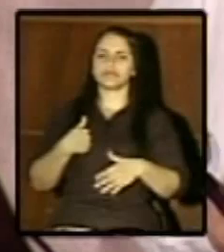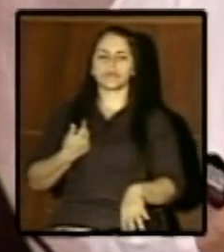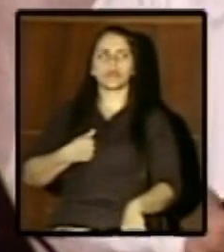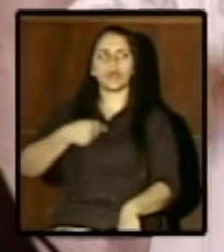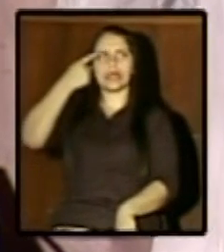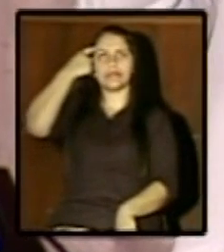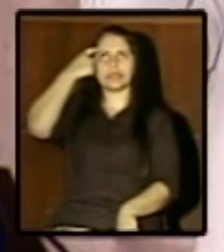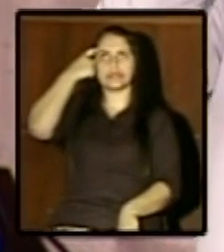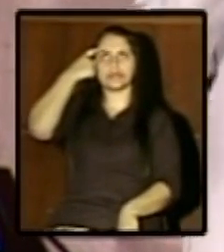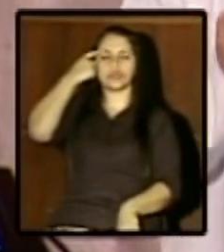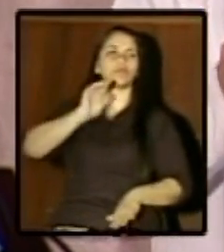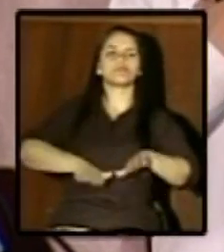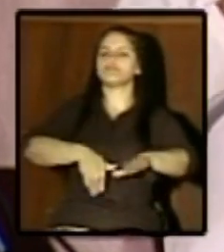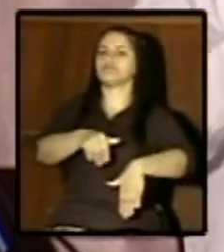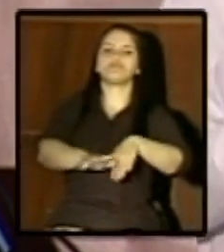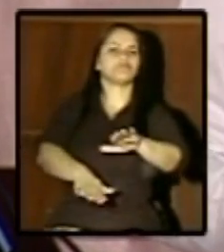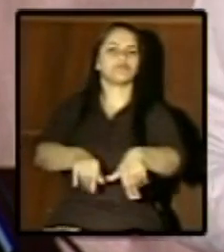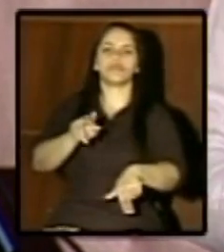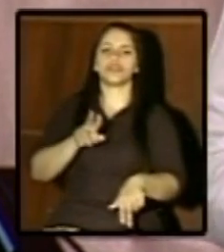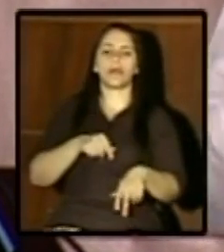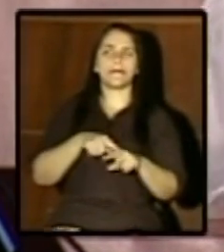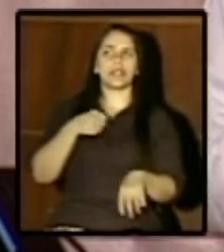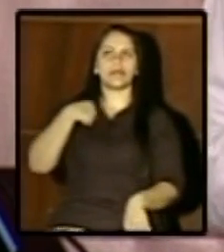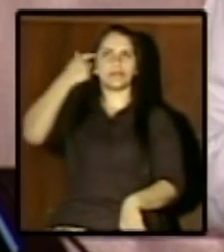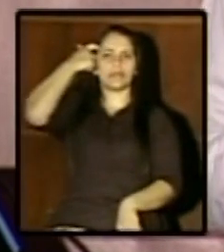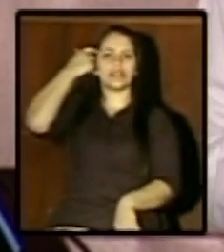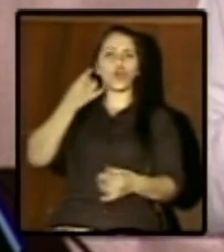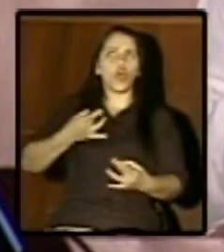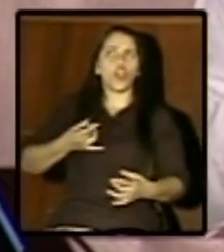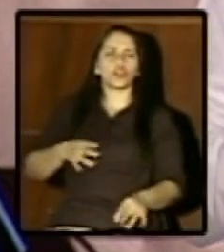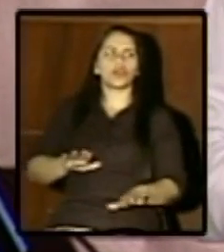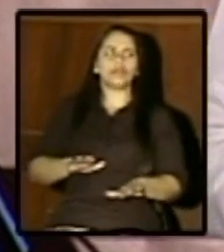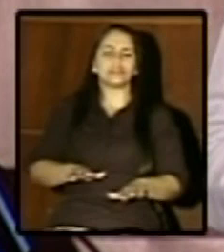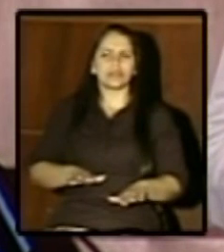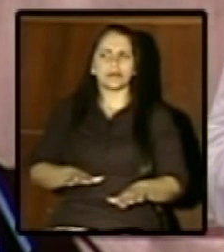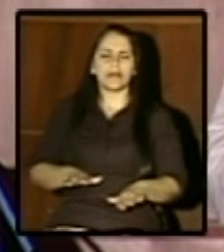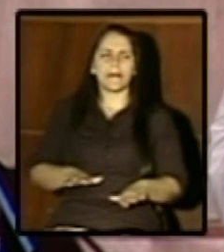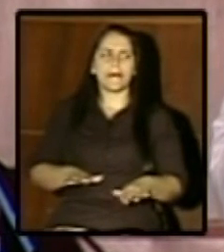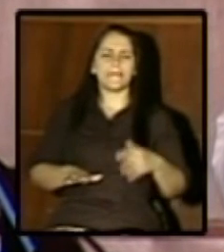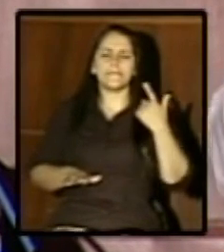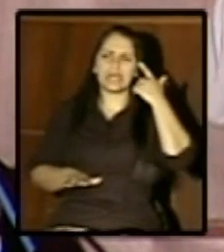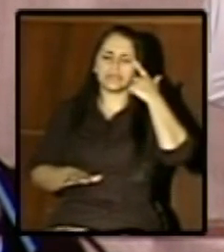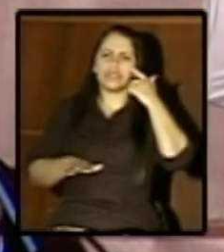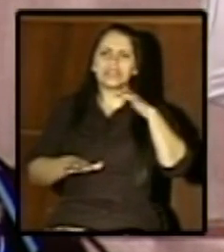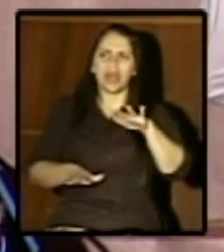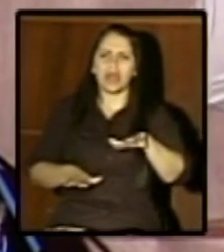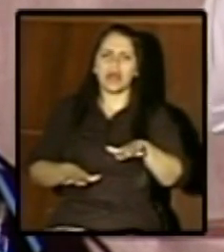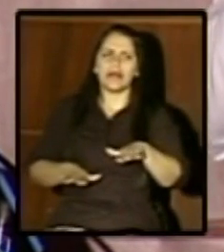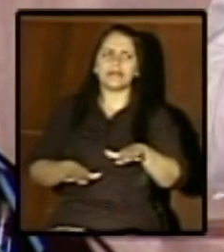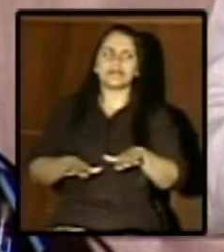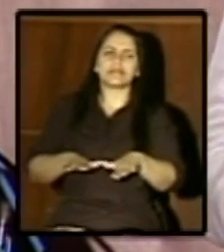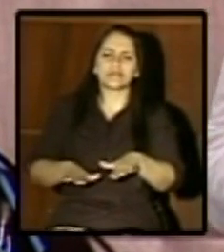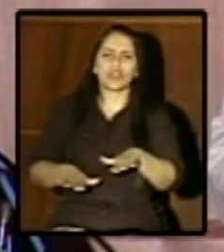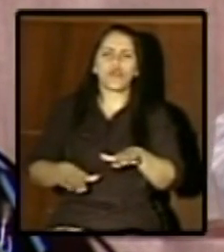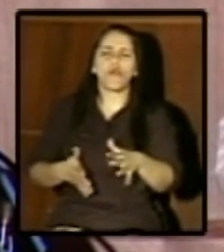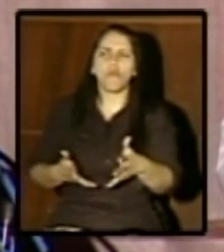propiocepción. ¿Qué es eso? Para yo dar pasos, yo no necesito pensar, yo simplemente los doy. Y voy como voy y no tengo problema. Cuando yo tengo dolor crónico,